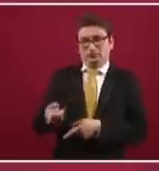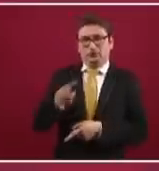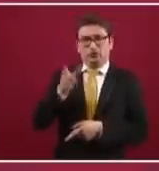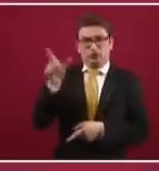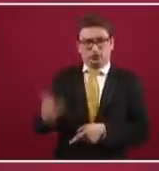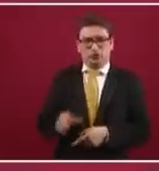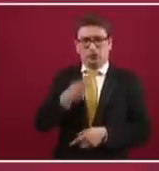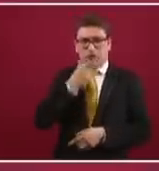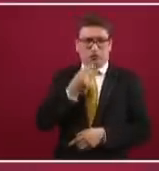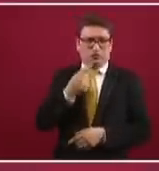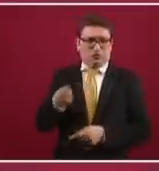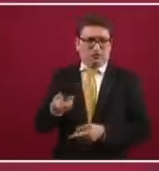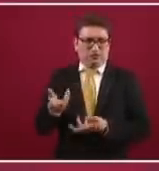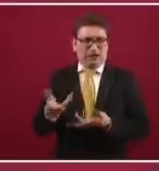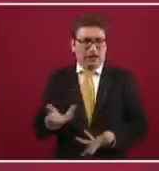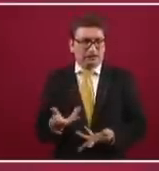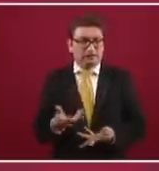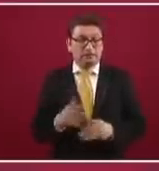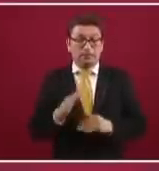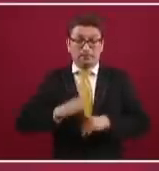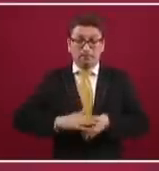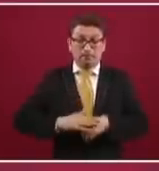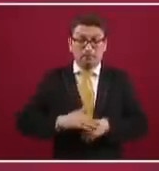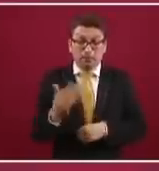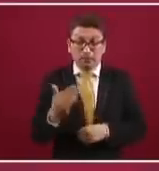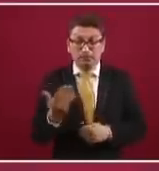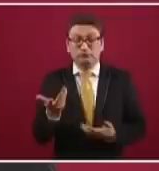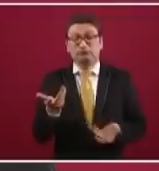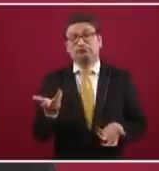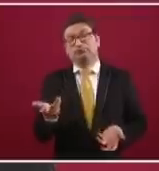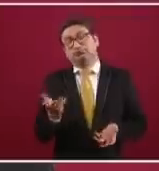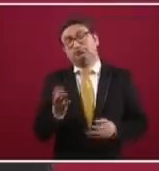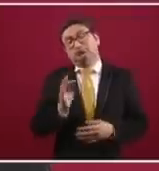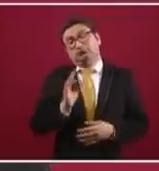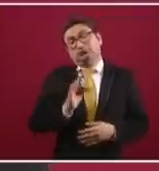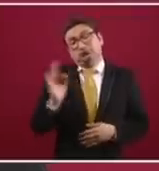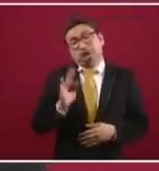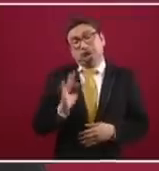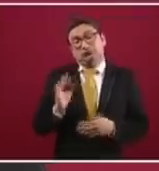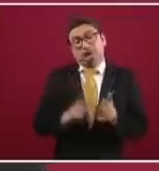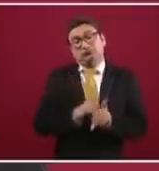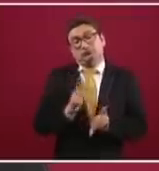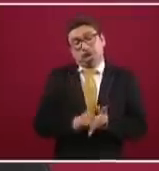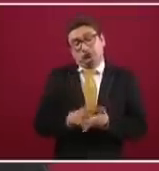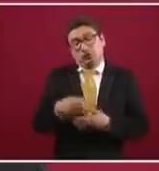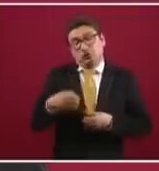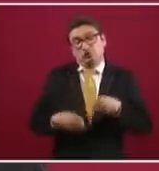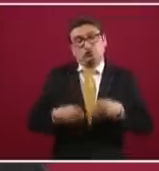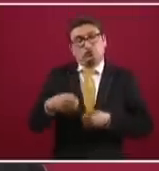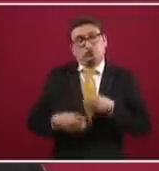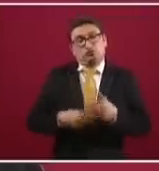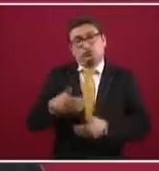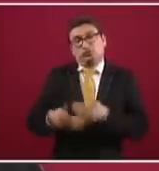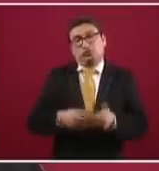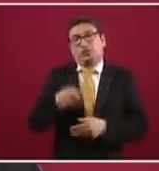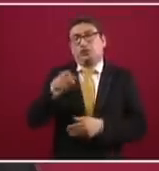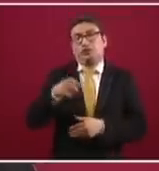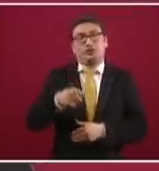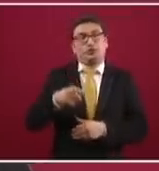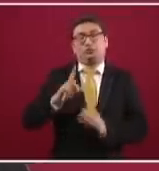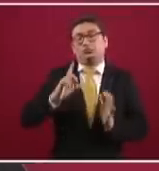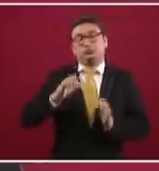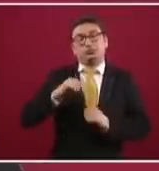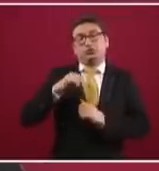Ya más, pues solo que haya un proceso legal en la instancia correspondiente